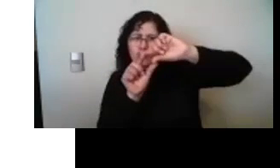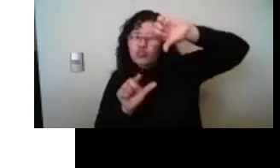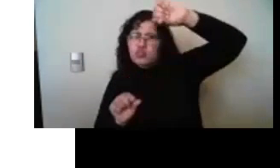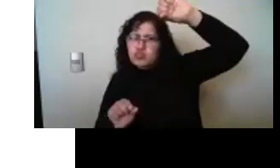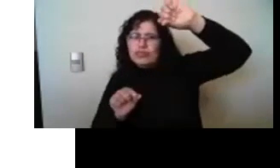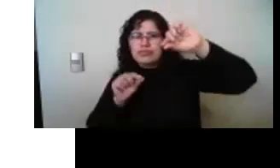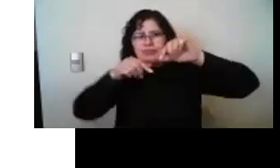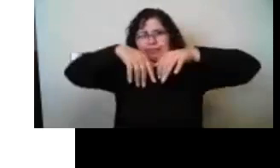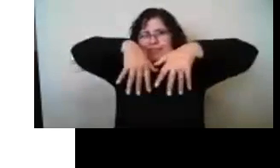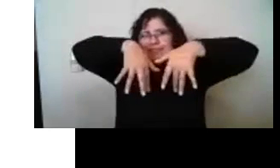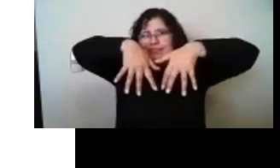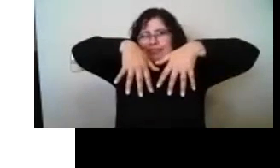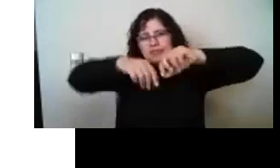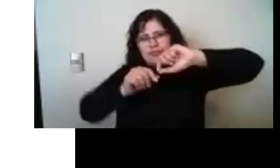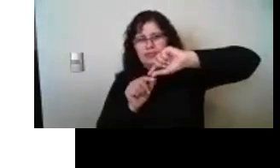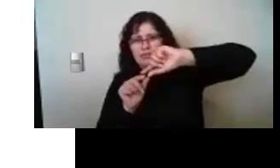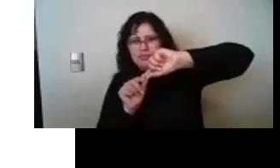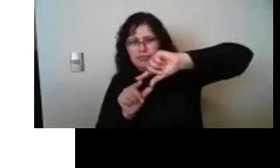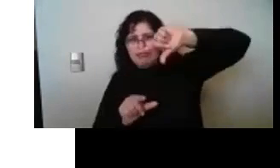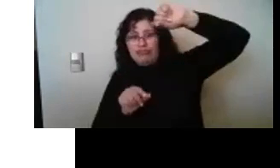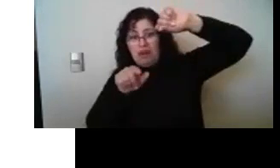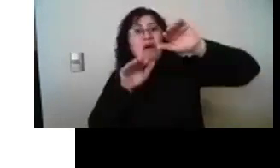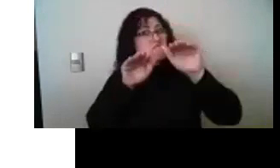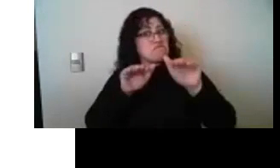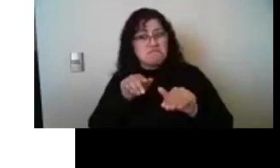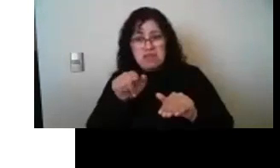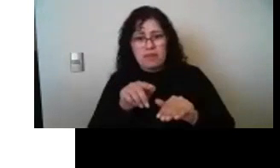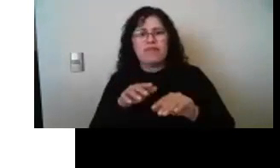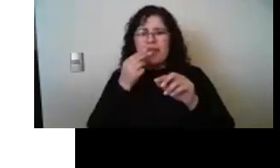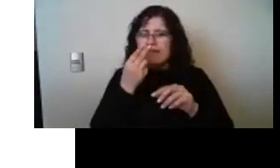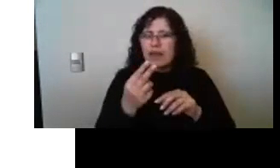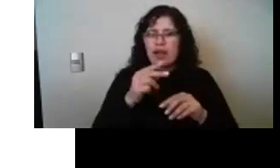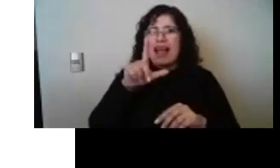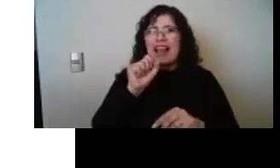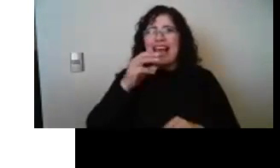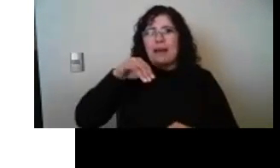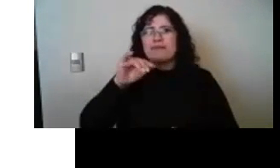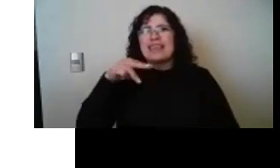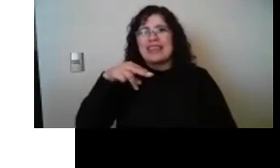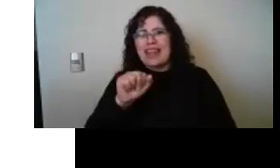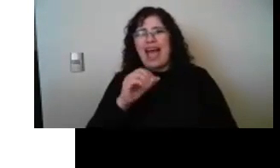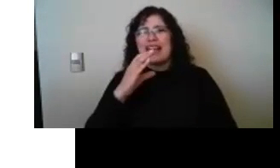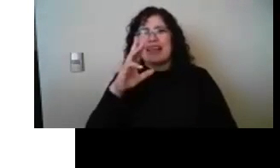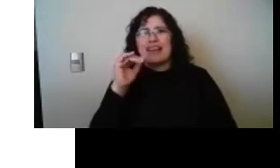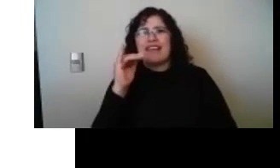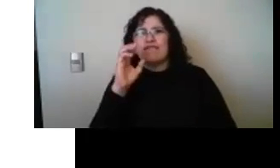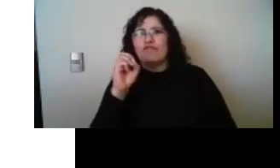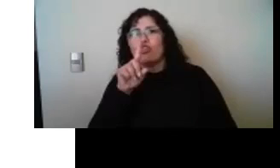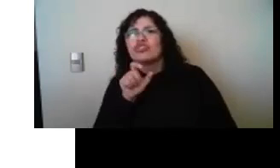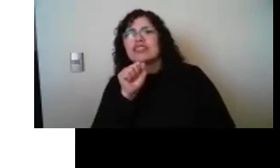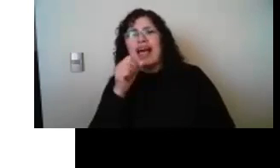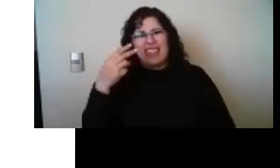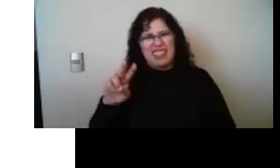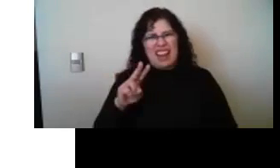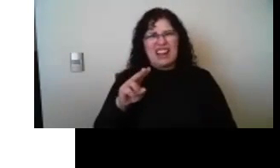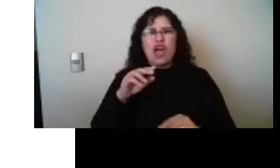esto que está aquí, es lo mismo que está acá. Ahí tenemos la lámina cribosa del etmoides, ¿ya? Aquí tenemos